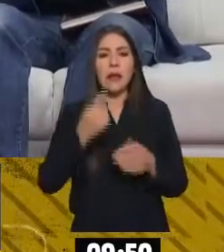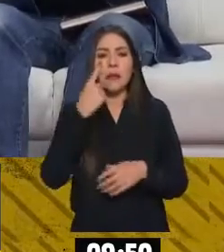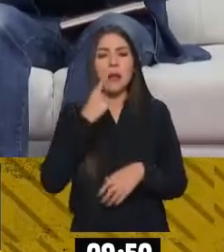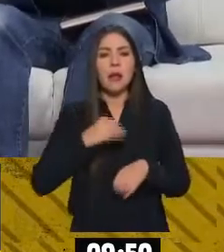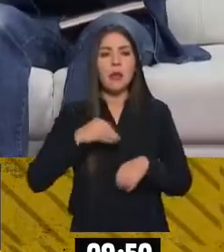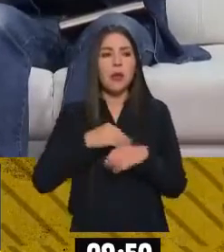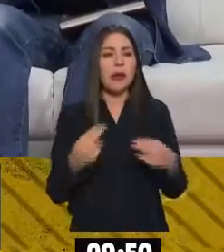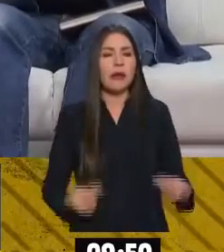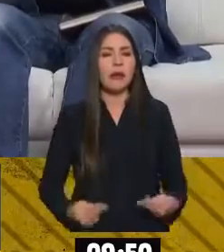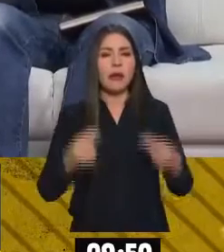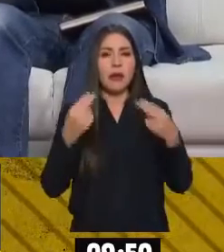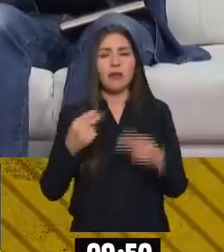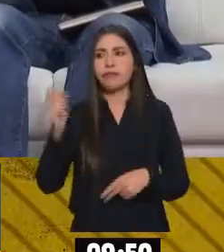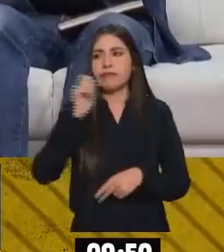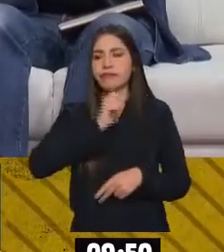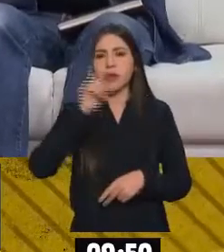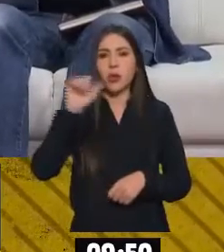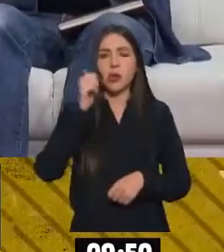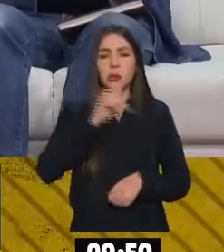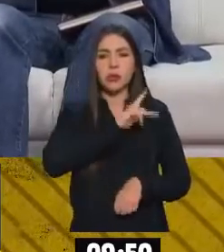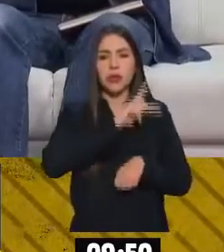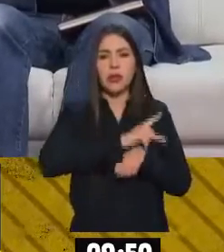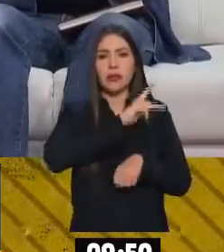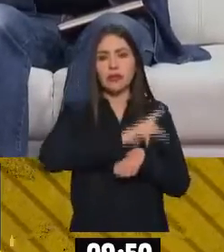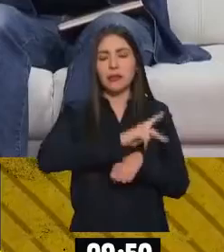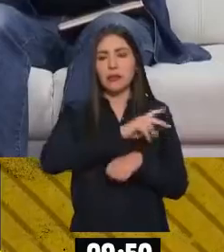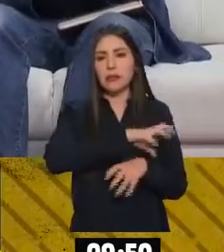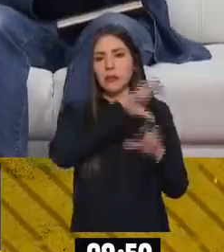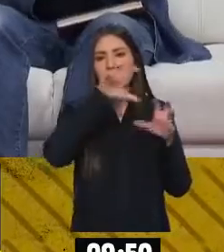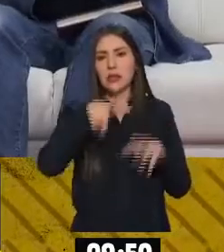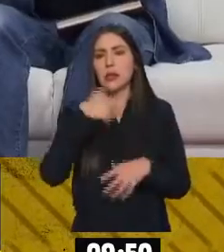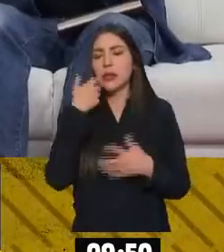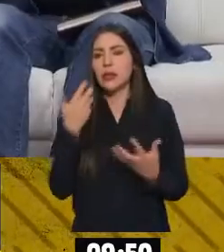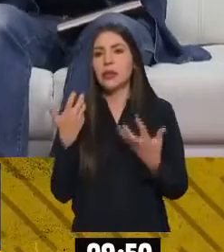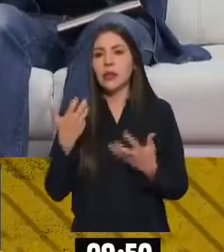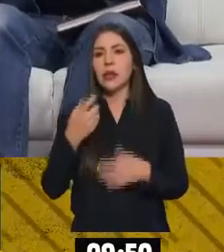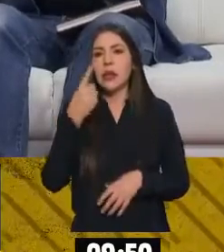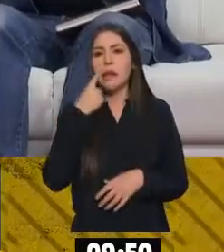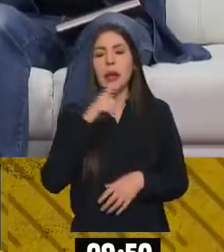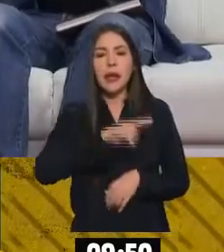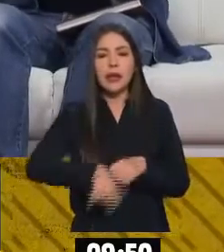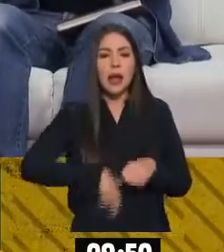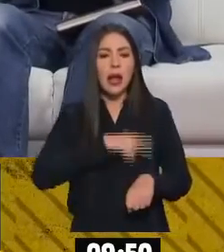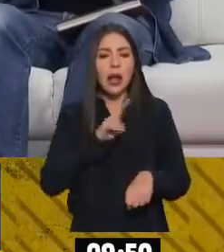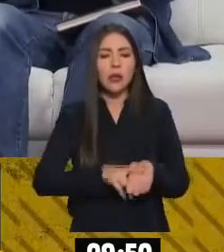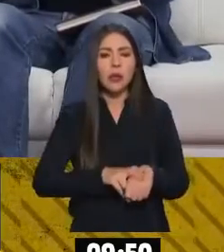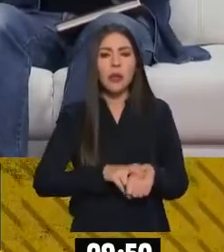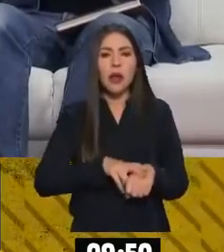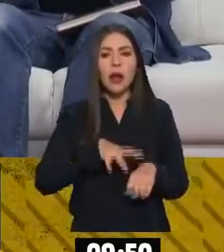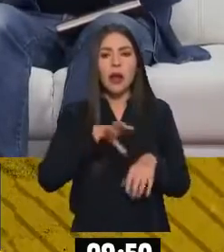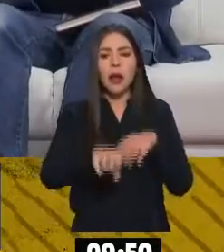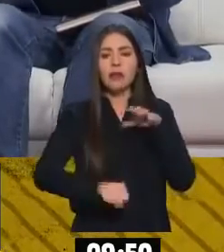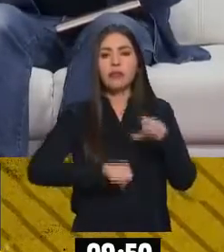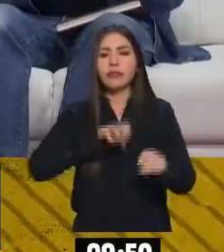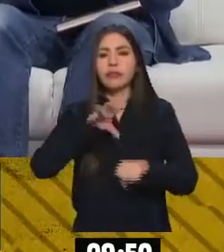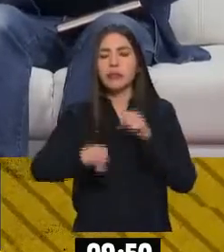transnacionales que buscan, como desde la época de la colonia, los recursos naturales y madereras extraerlos. y